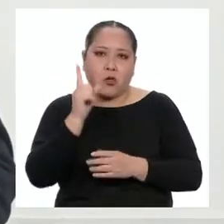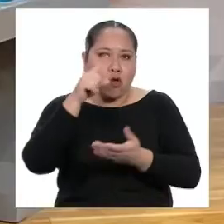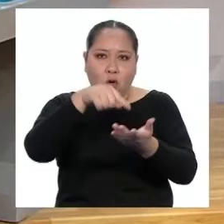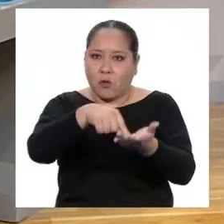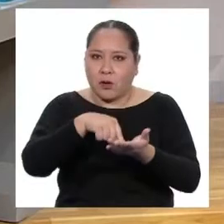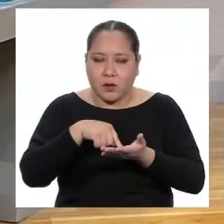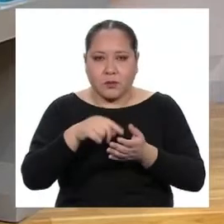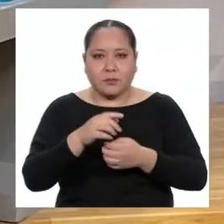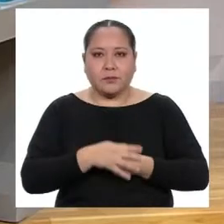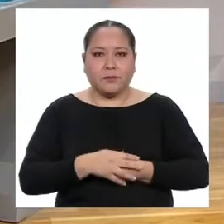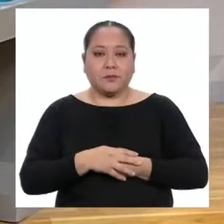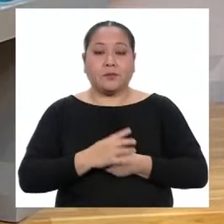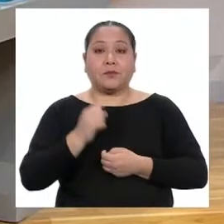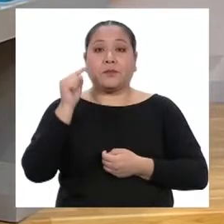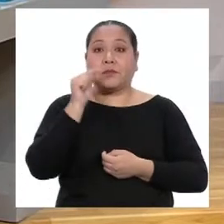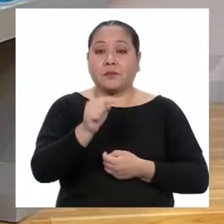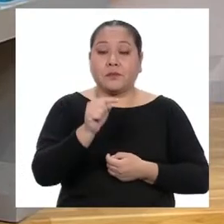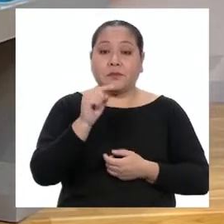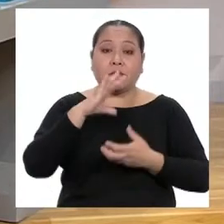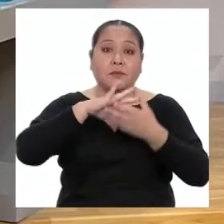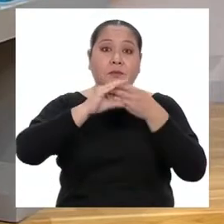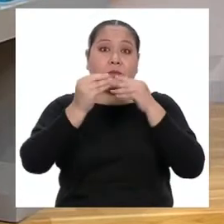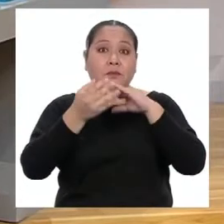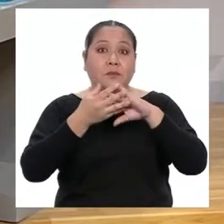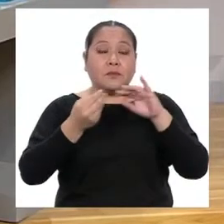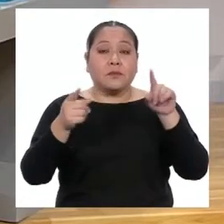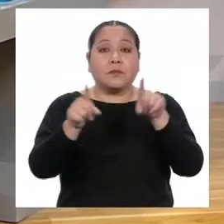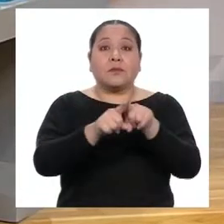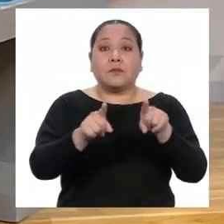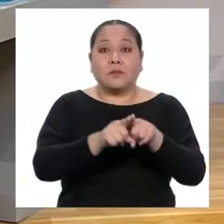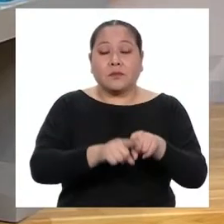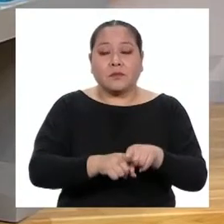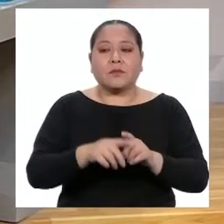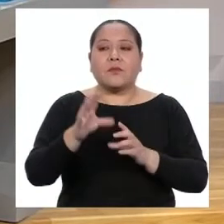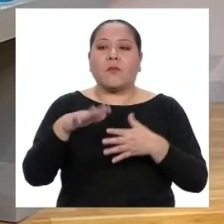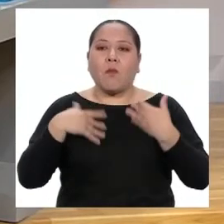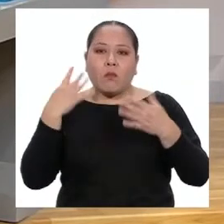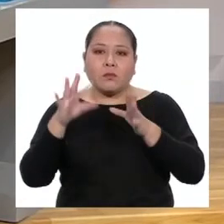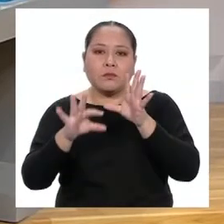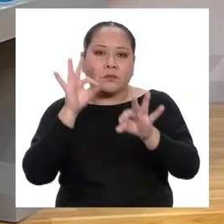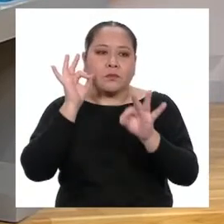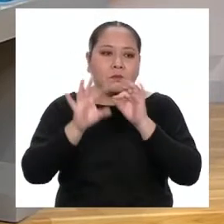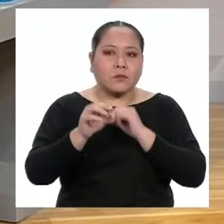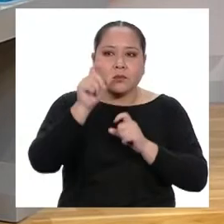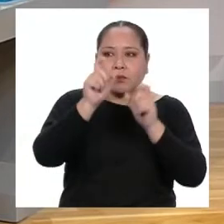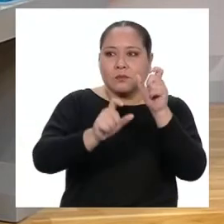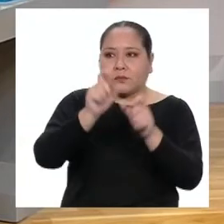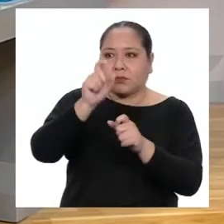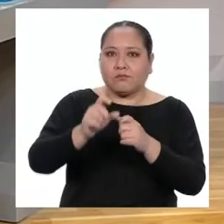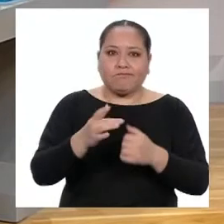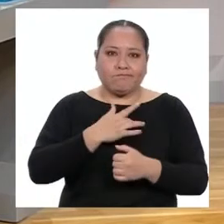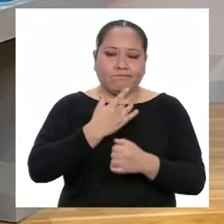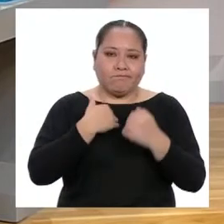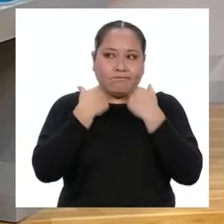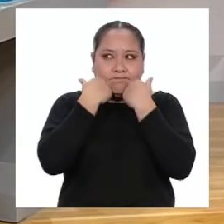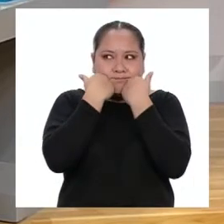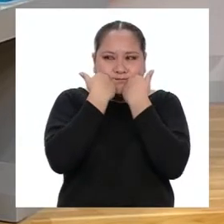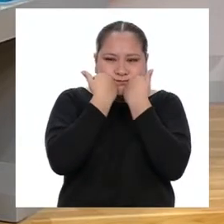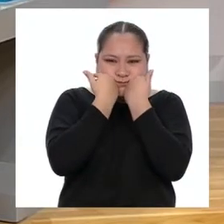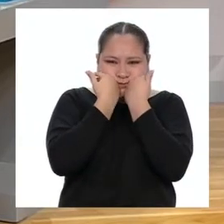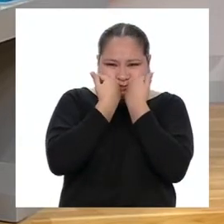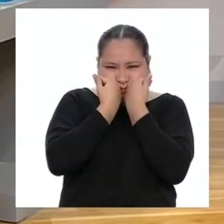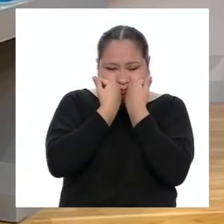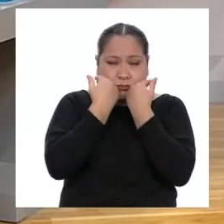obligatorio. Porque con este tipo de historias también podemos encontrarnos con personas que sienten vergüenza o miedo